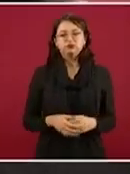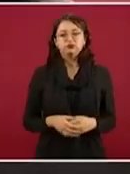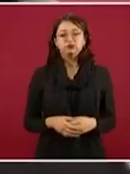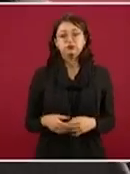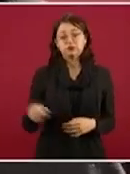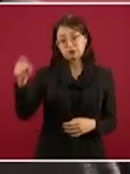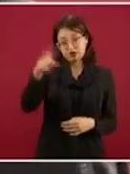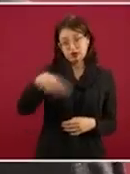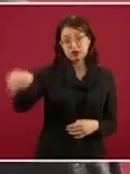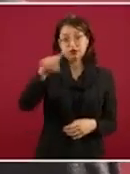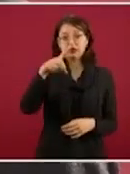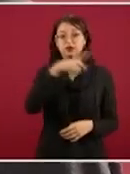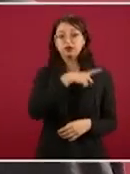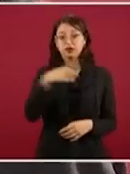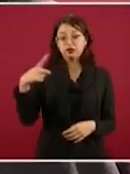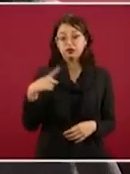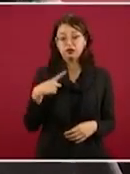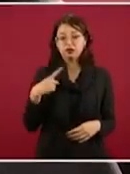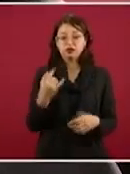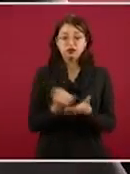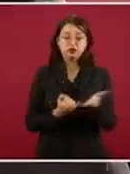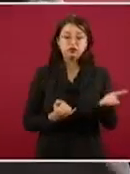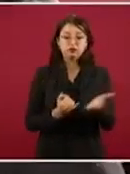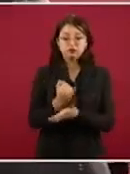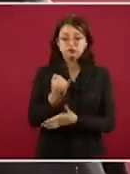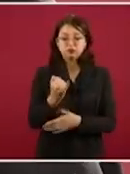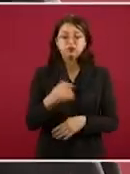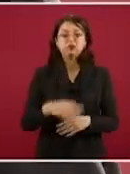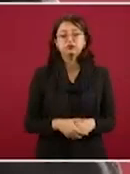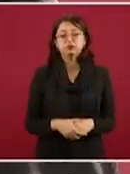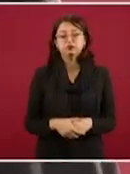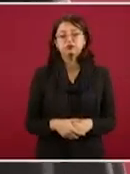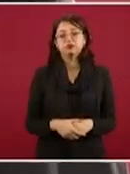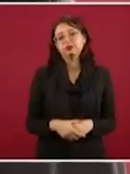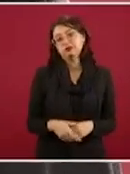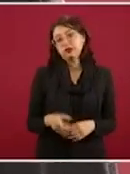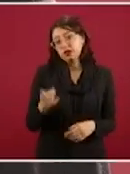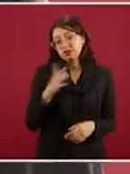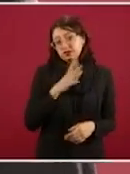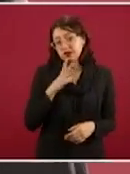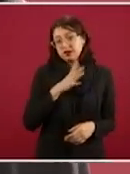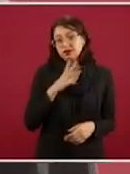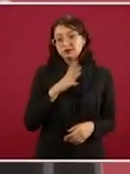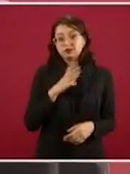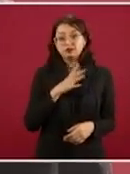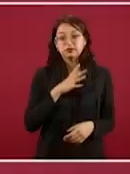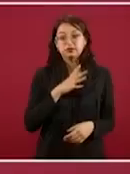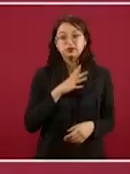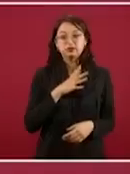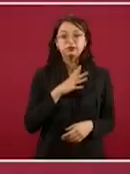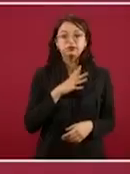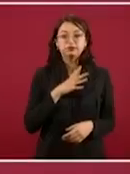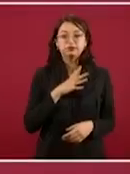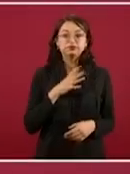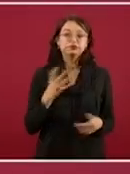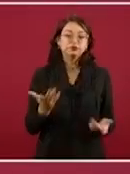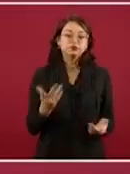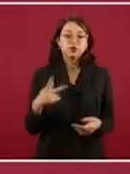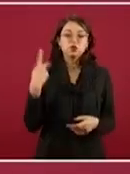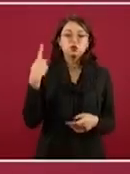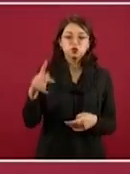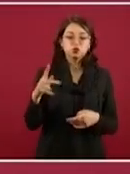Son ellos los que tienen que resolver y para eso están. Eso es la